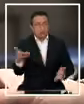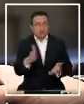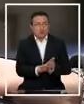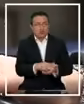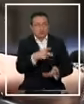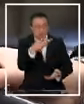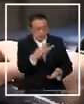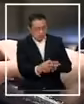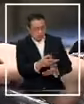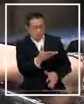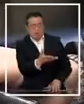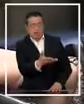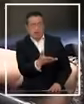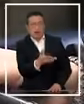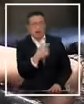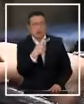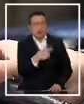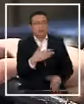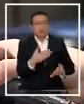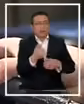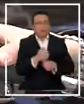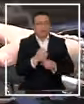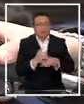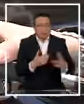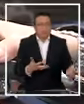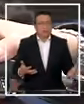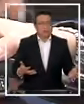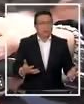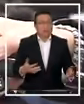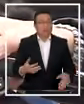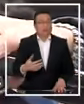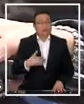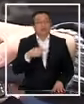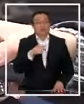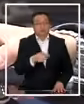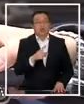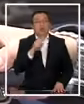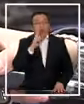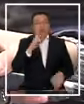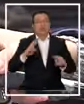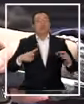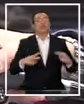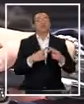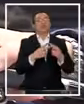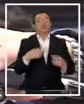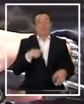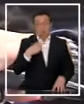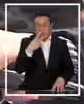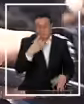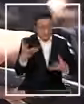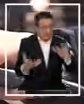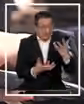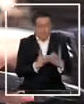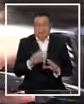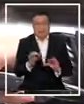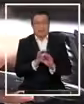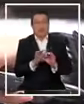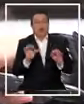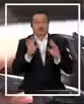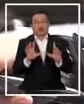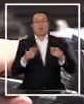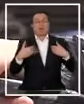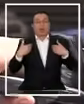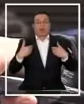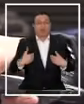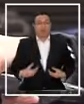el... donde estaban trabajando. Eso era un sitio, una construcción. No vi nada quemado y solamente el cuerpo que